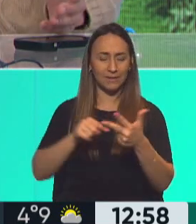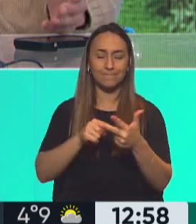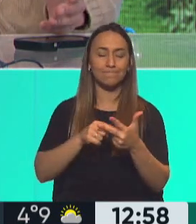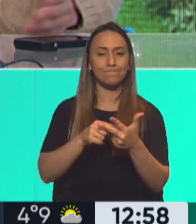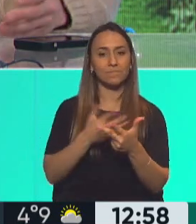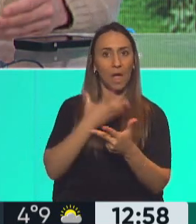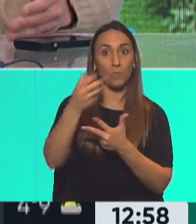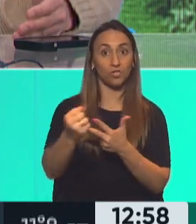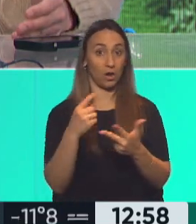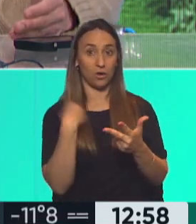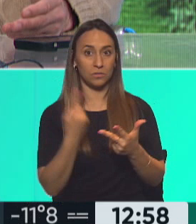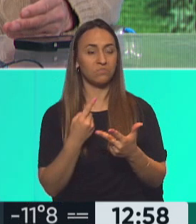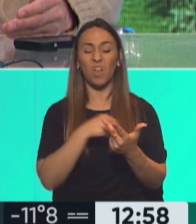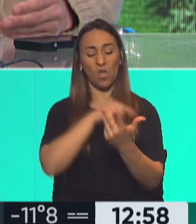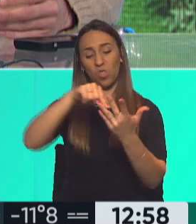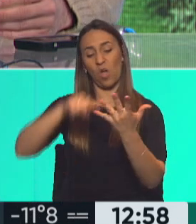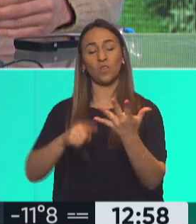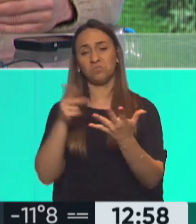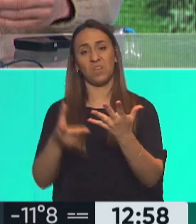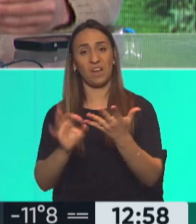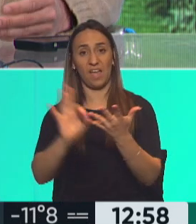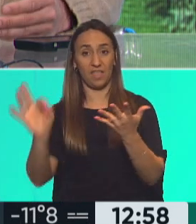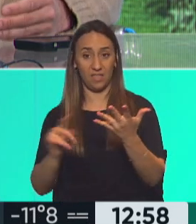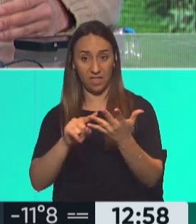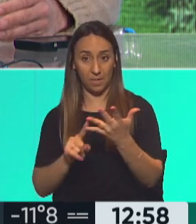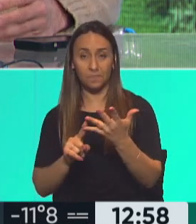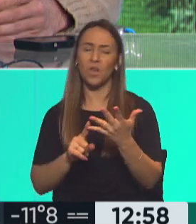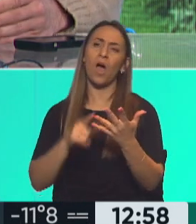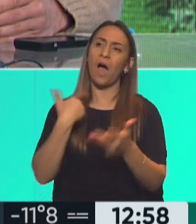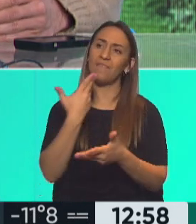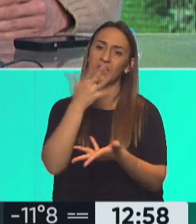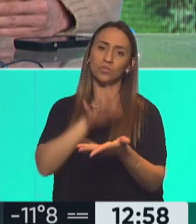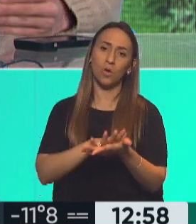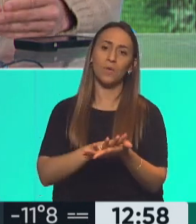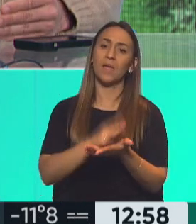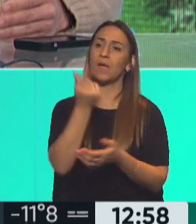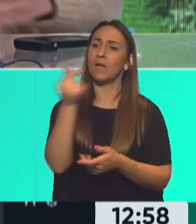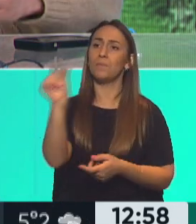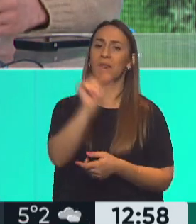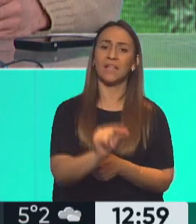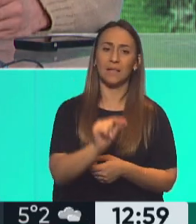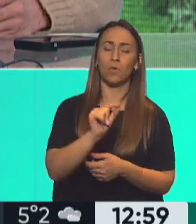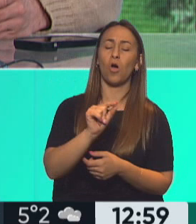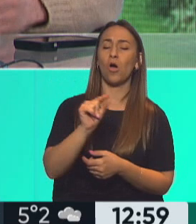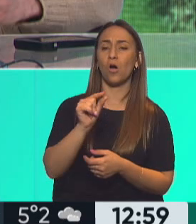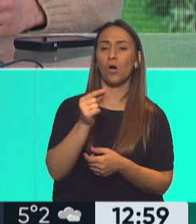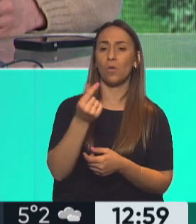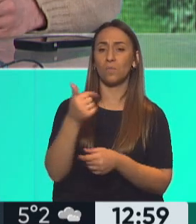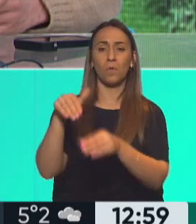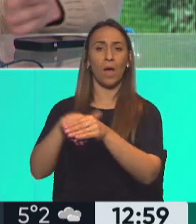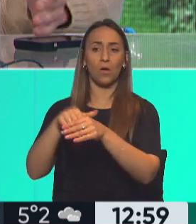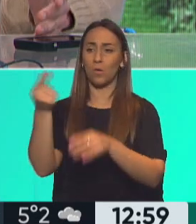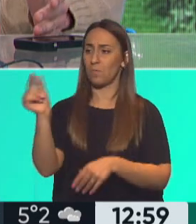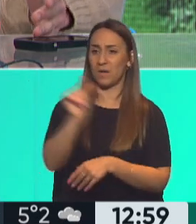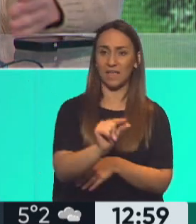no lo hicieron y hablan ya de una emergencia habitacional, hablan de créditos para que podamos acceder a nuestro primer hogar que estén atados